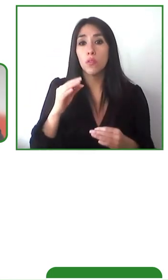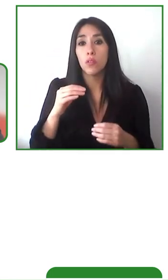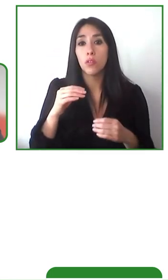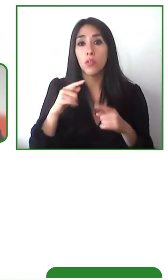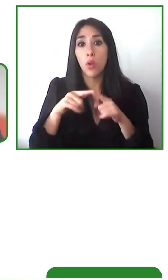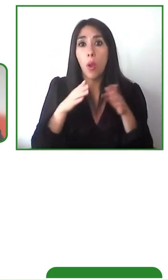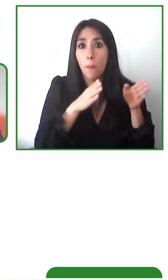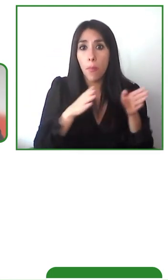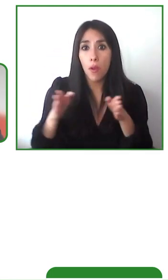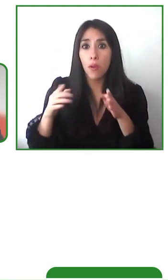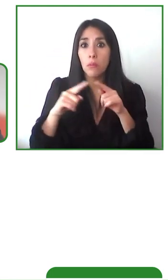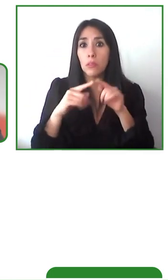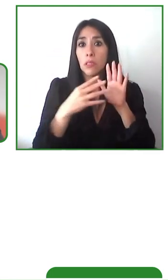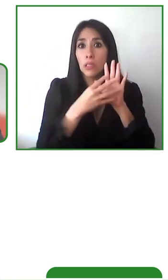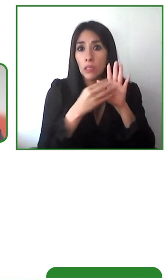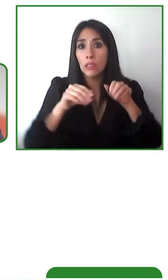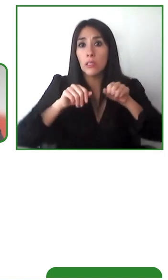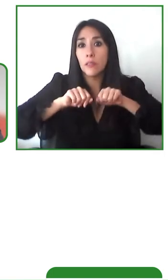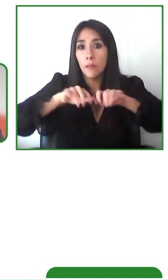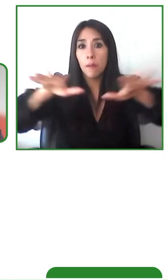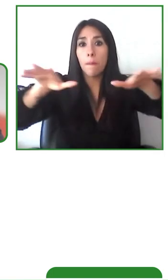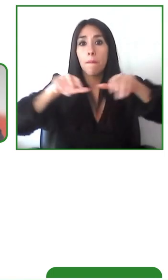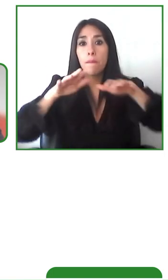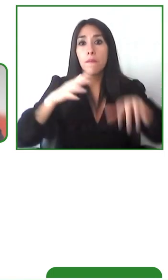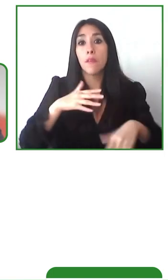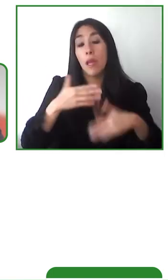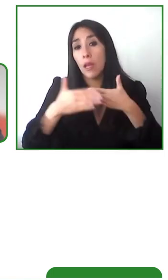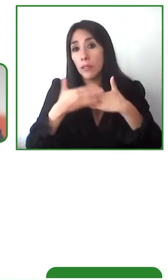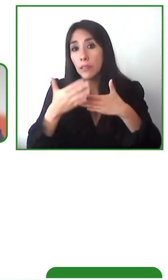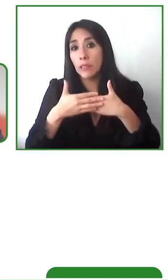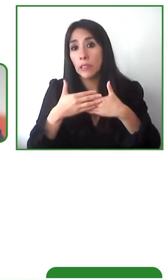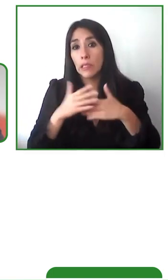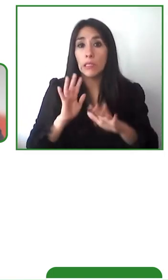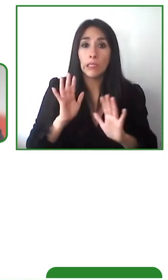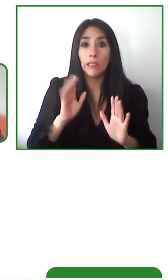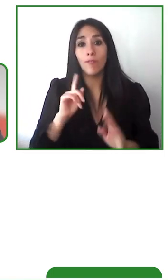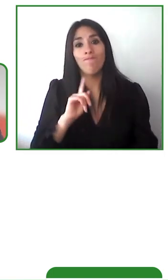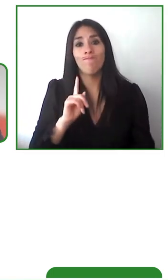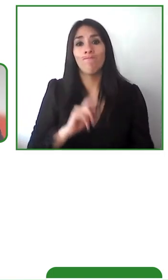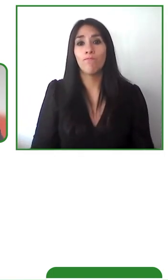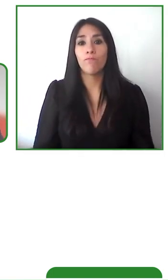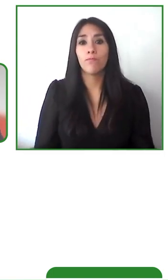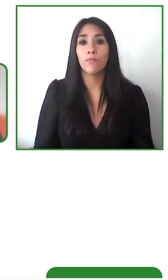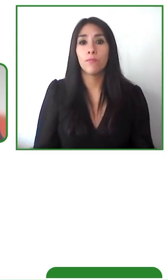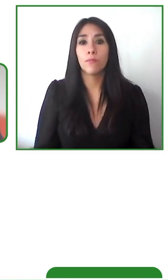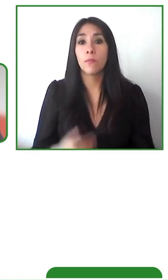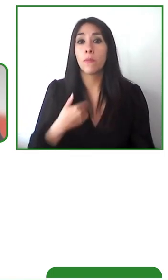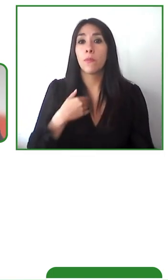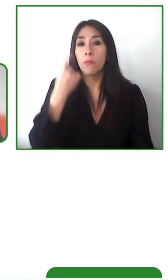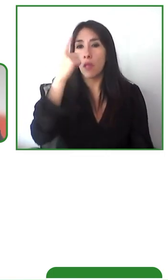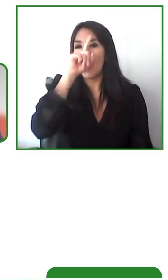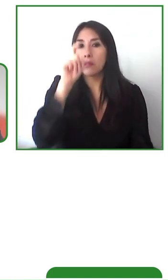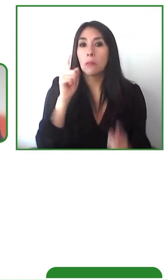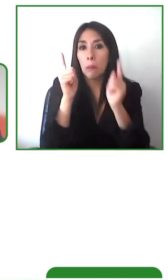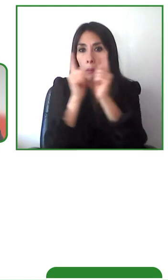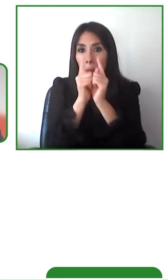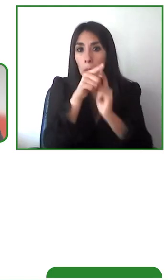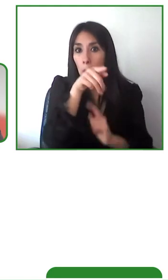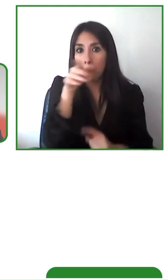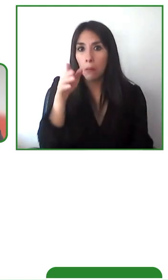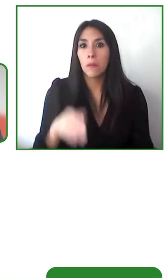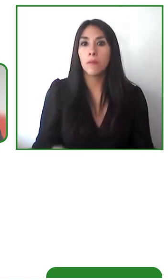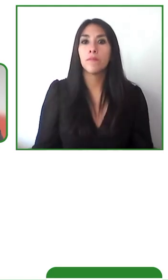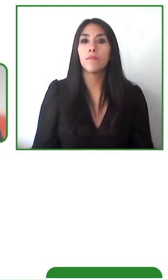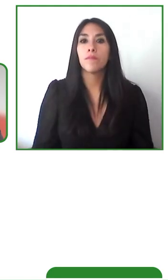fácil. Quería preguntarles muy brevemente, ¿qué les motiva seguir? ¿Qué les motiva enfrentar